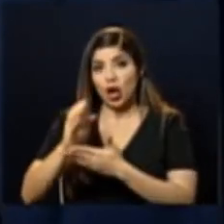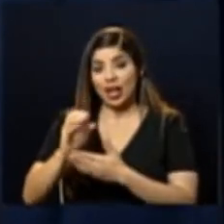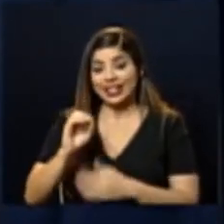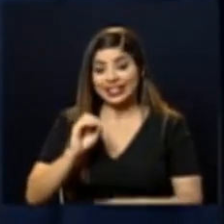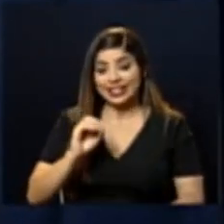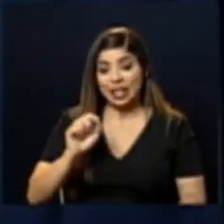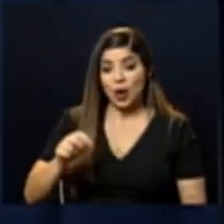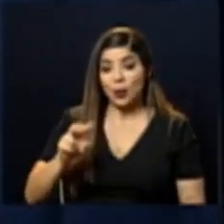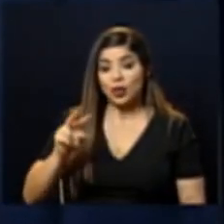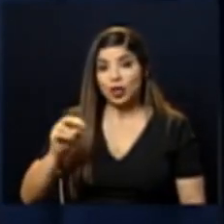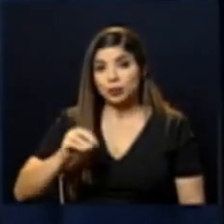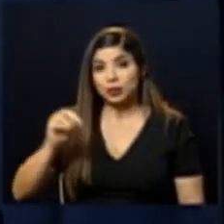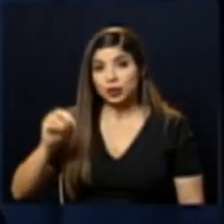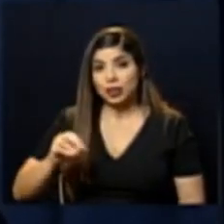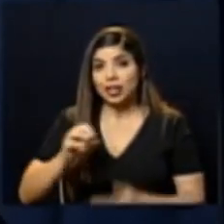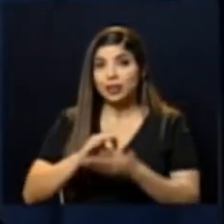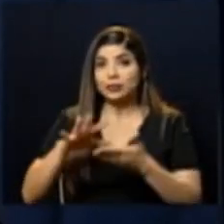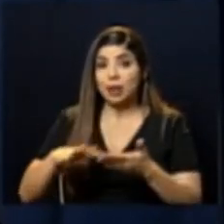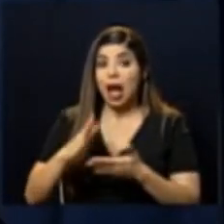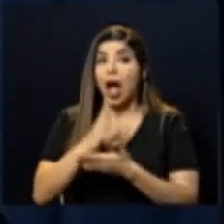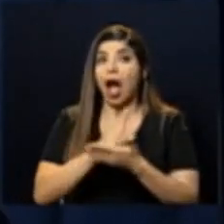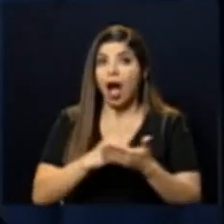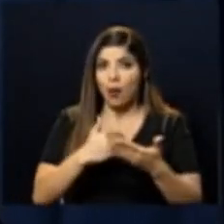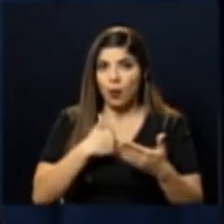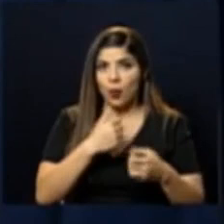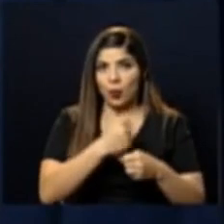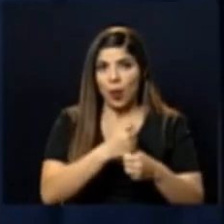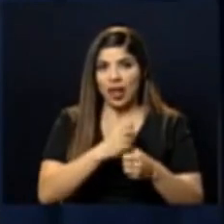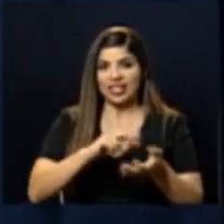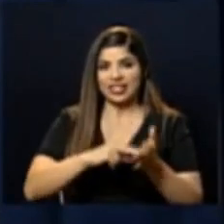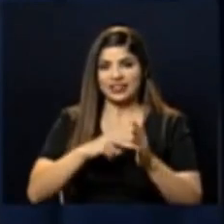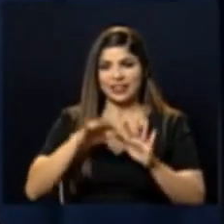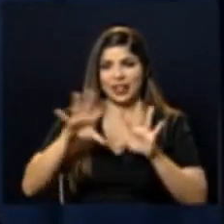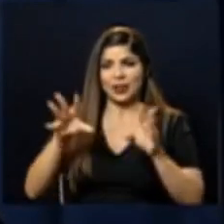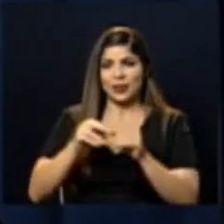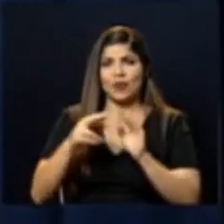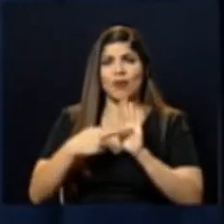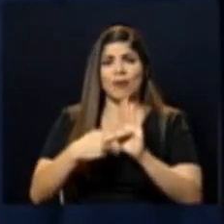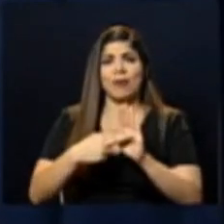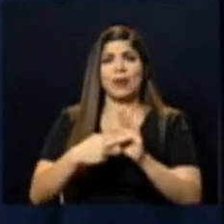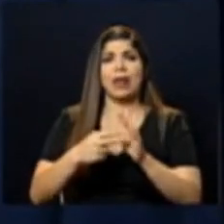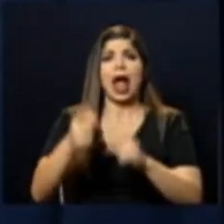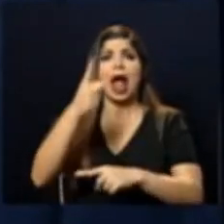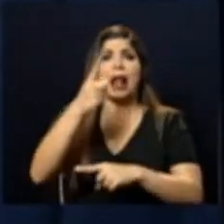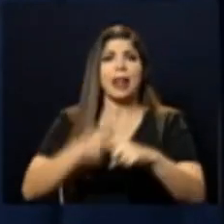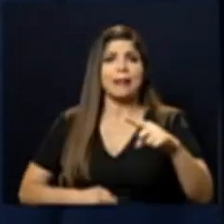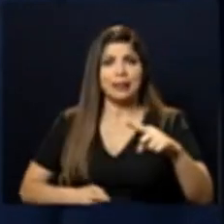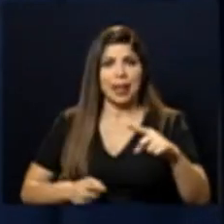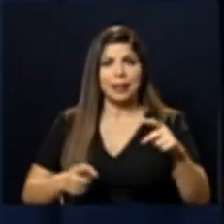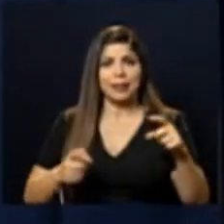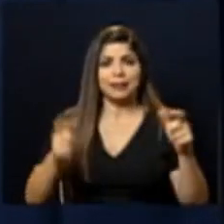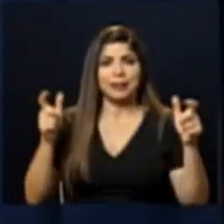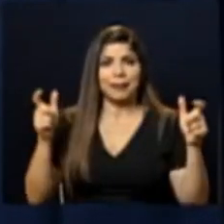y 0,2% en primaria, lo cual representa una reducción a la mitad.